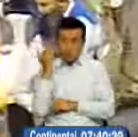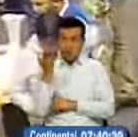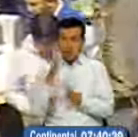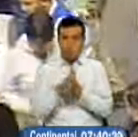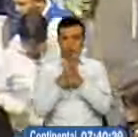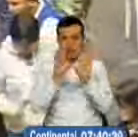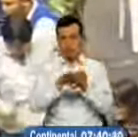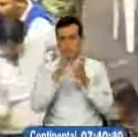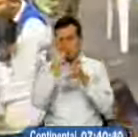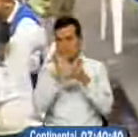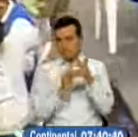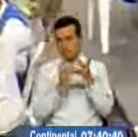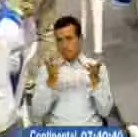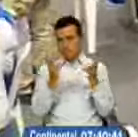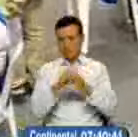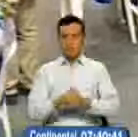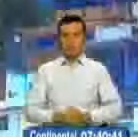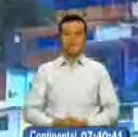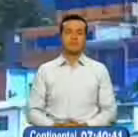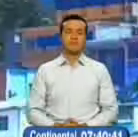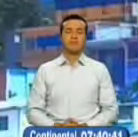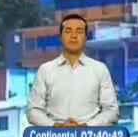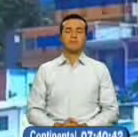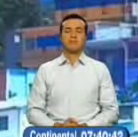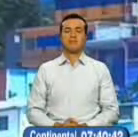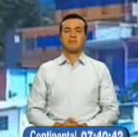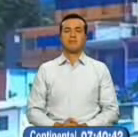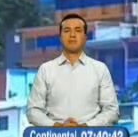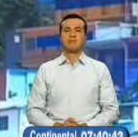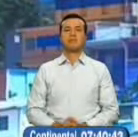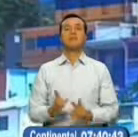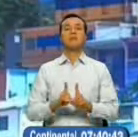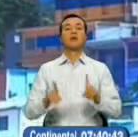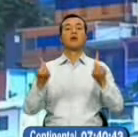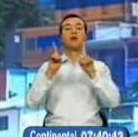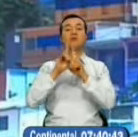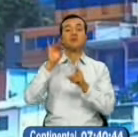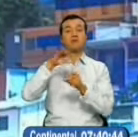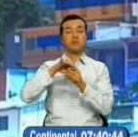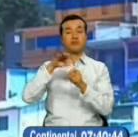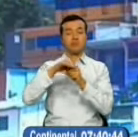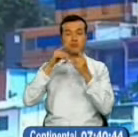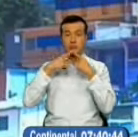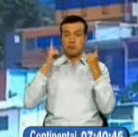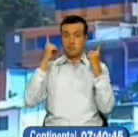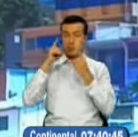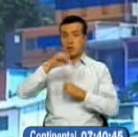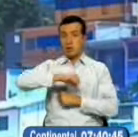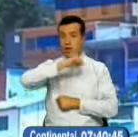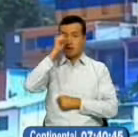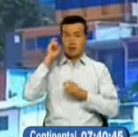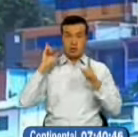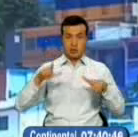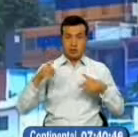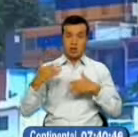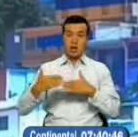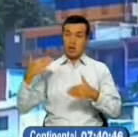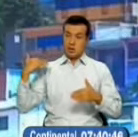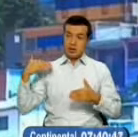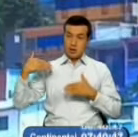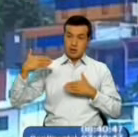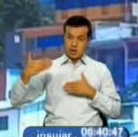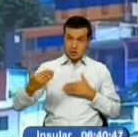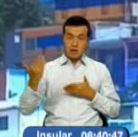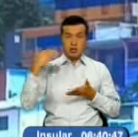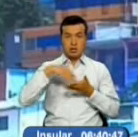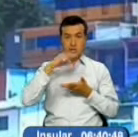creo, a Alec Llanos, Ecuador TV. Los resultados electorales que otorgan la victoria a Lenín Moreno antes y después del recuento